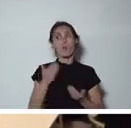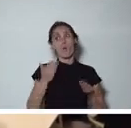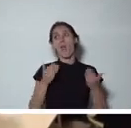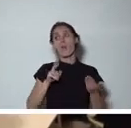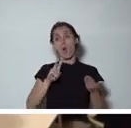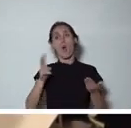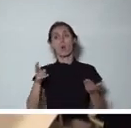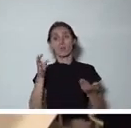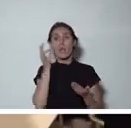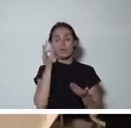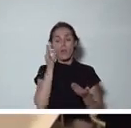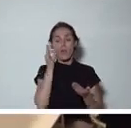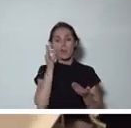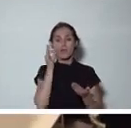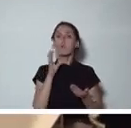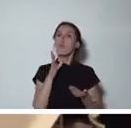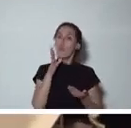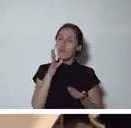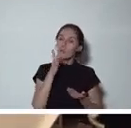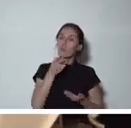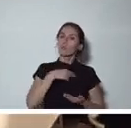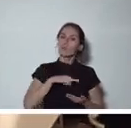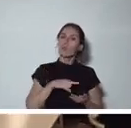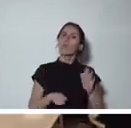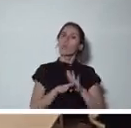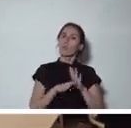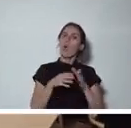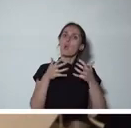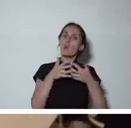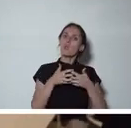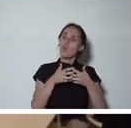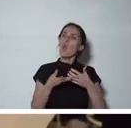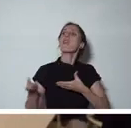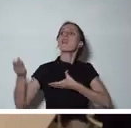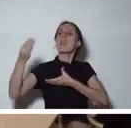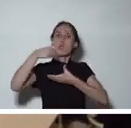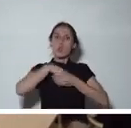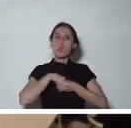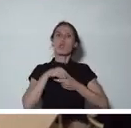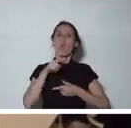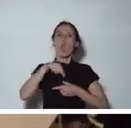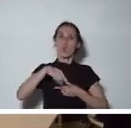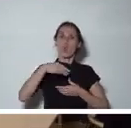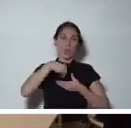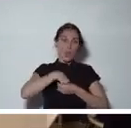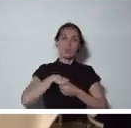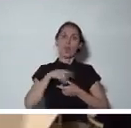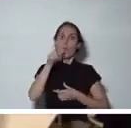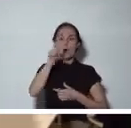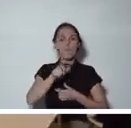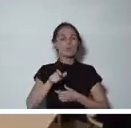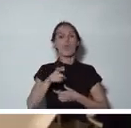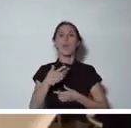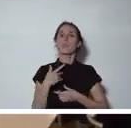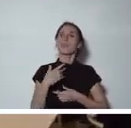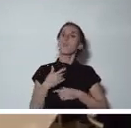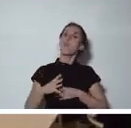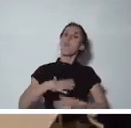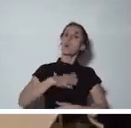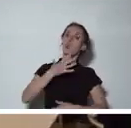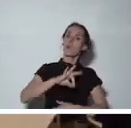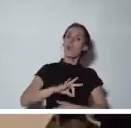mujeres que tienen muchísimas menos posibilidades que las que tenemos nosotras mujeres Rurales mujeres indígenas mujeres